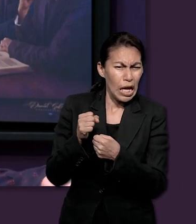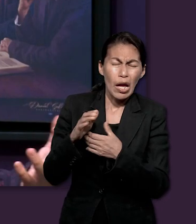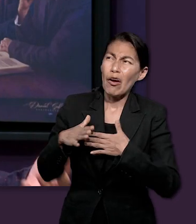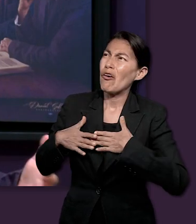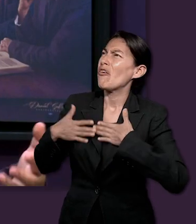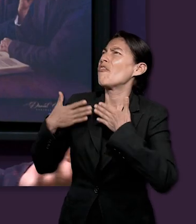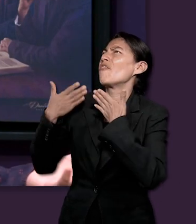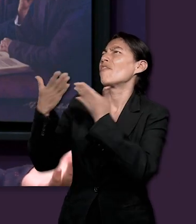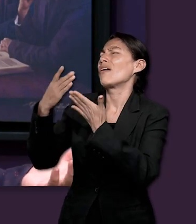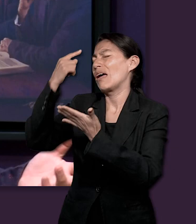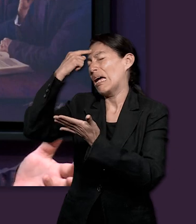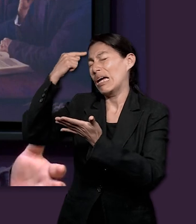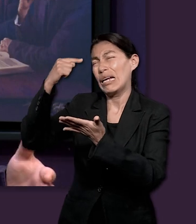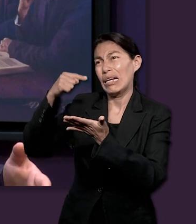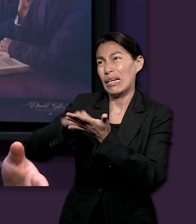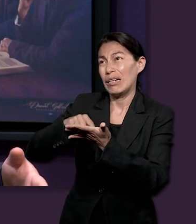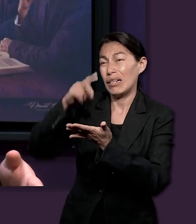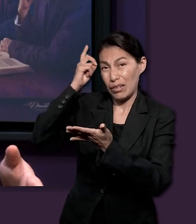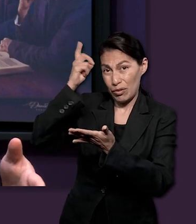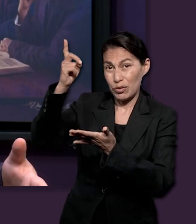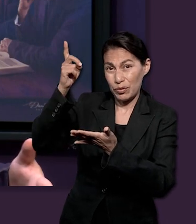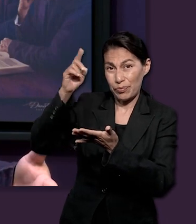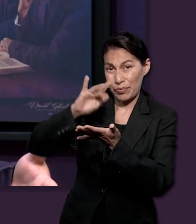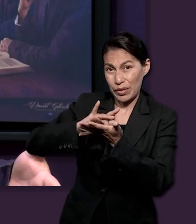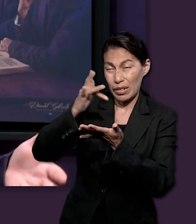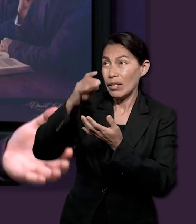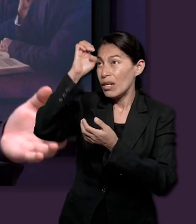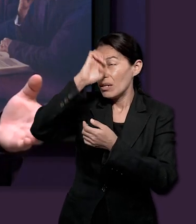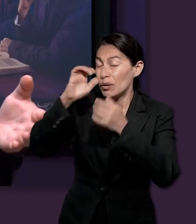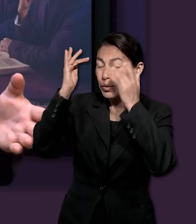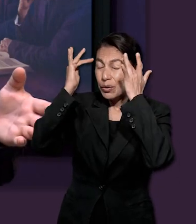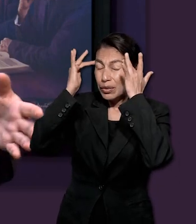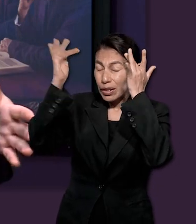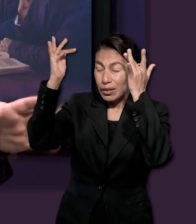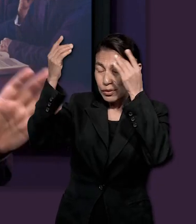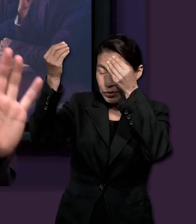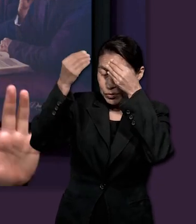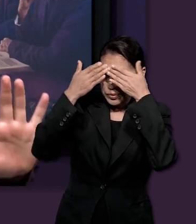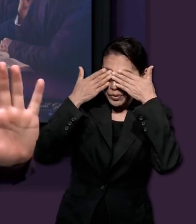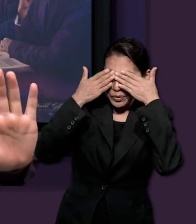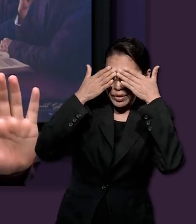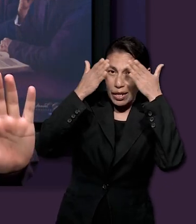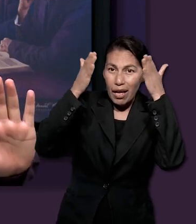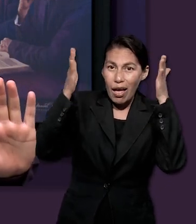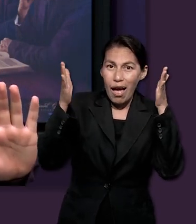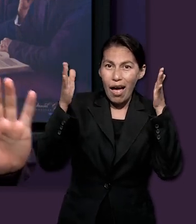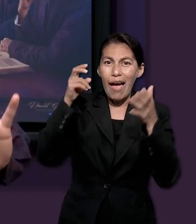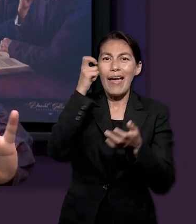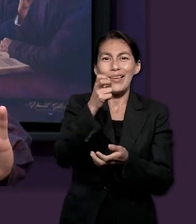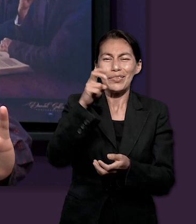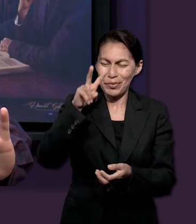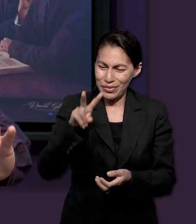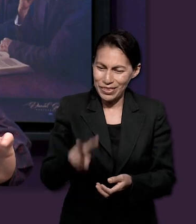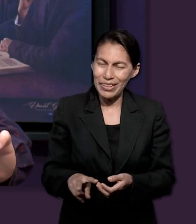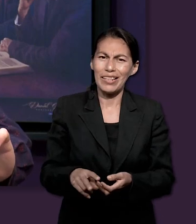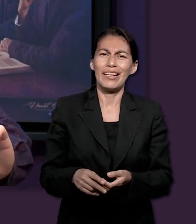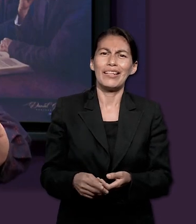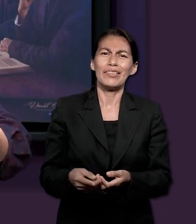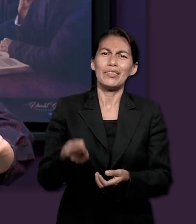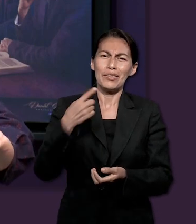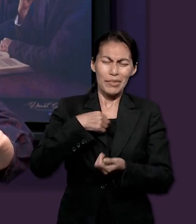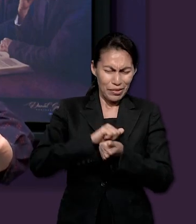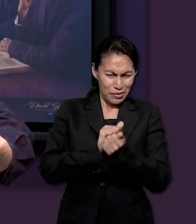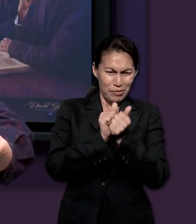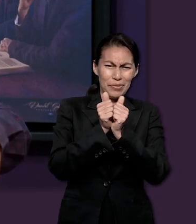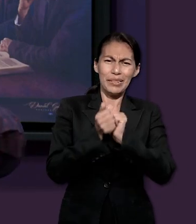podemos creerles a Dios, a través del Espíritu Santo, Él nos va a revelar lo que es verdadero. Es decir, nos va a